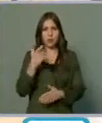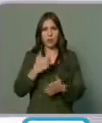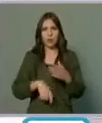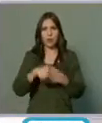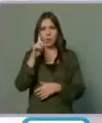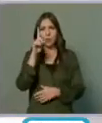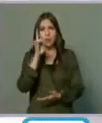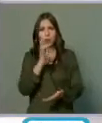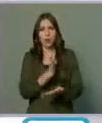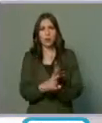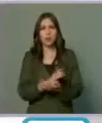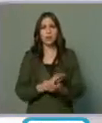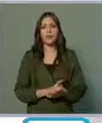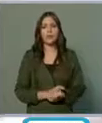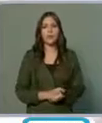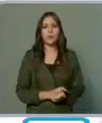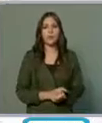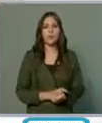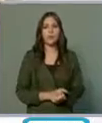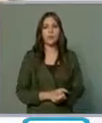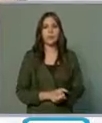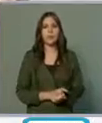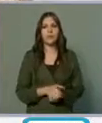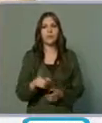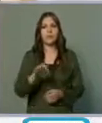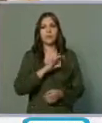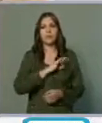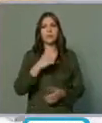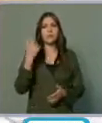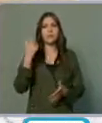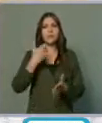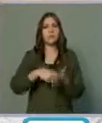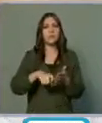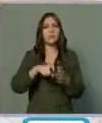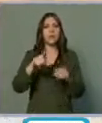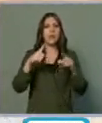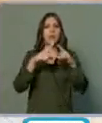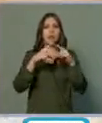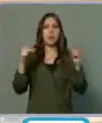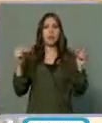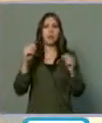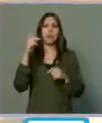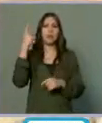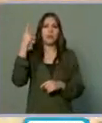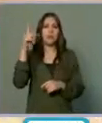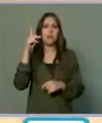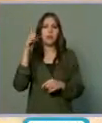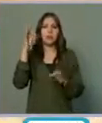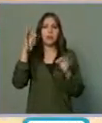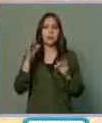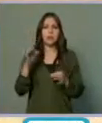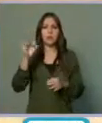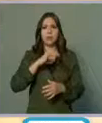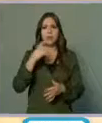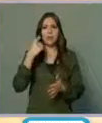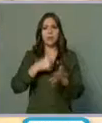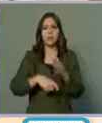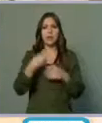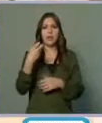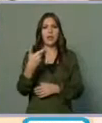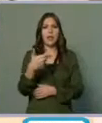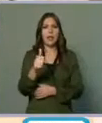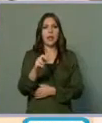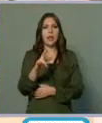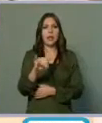en especial? Sí, de hecho usted puede conseguir en cualquier tienda asiática o de japoneses específicamente este tipo de